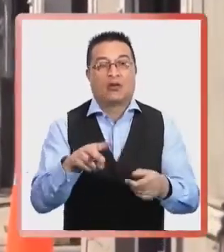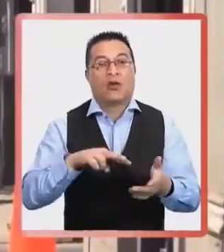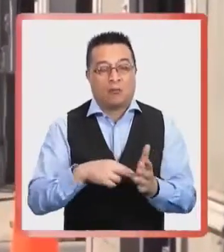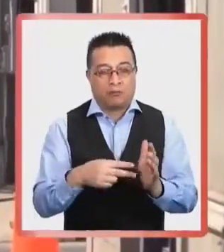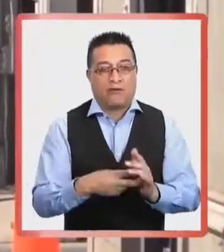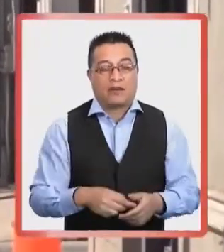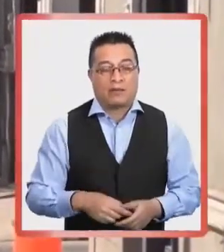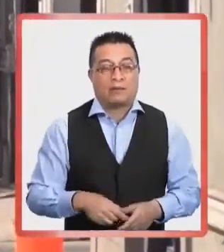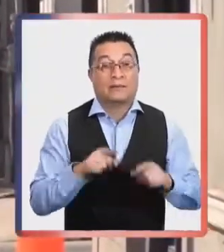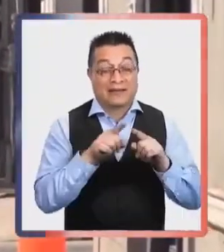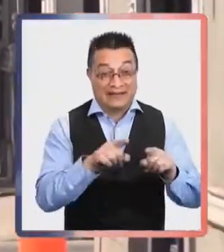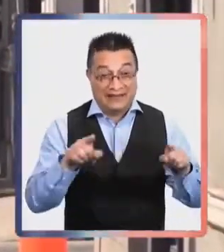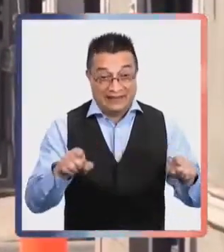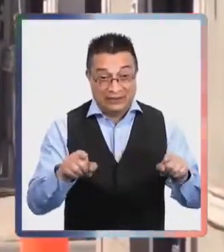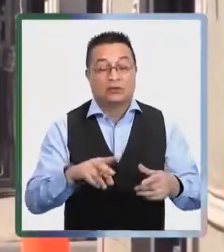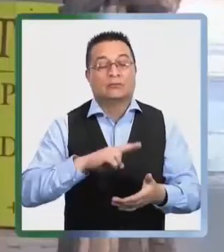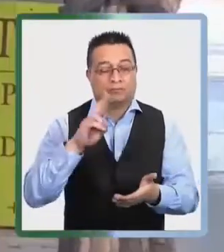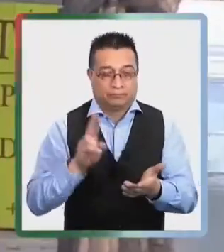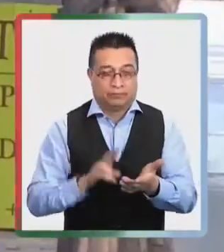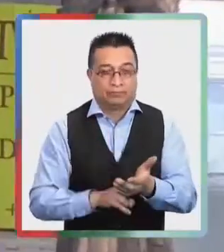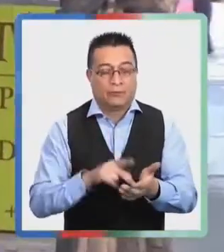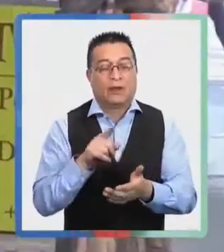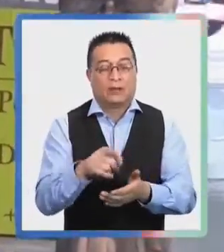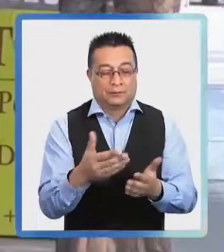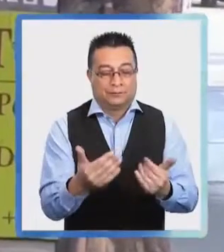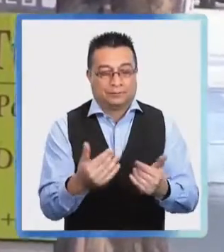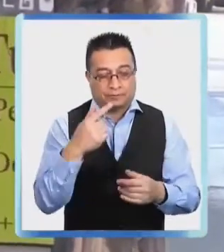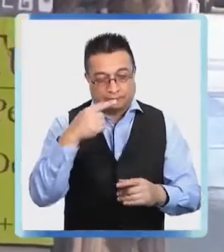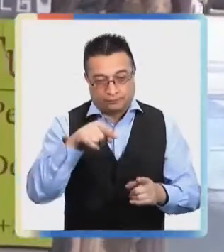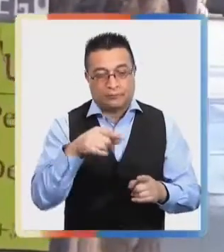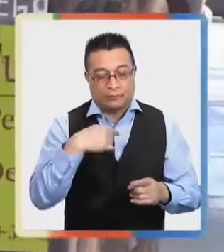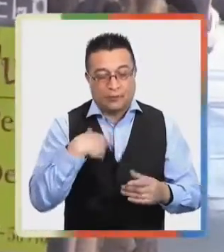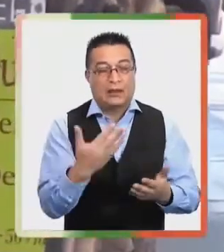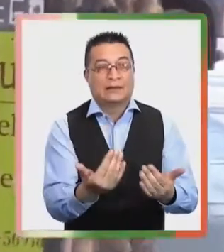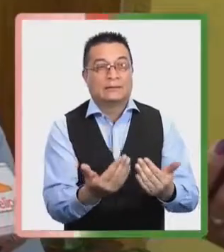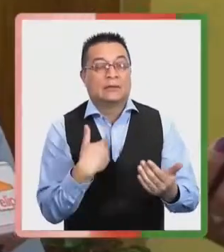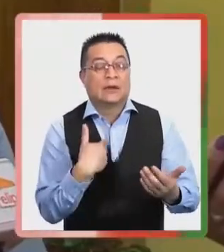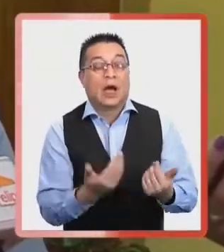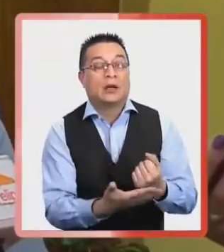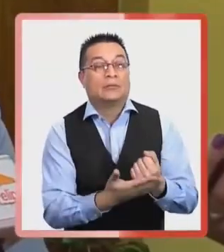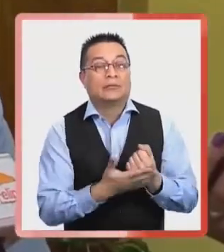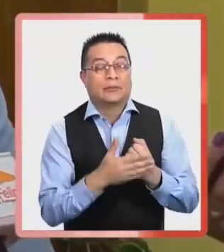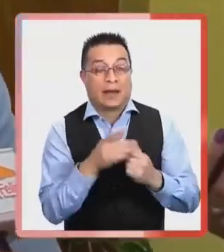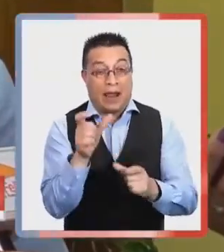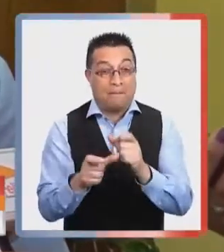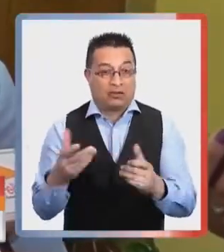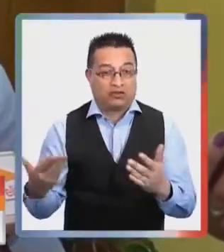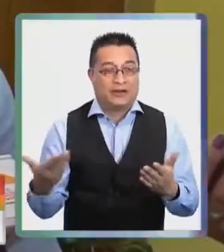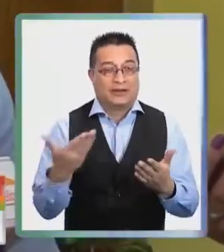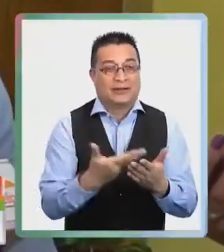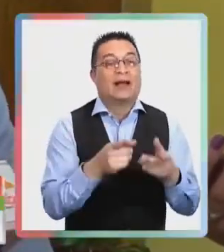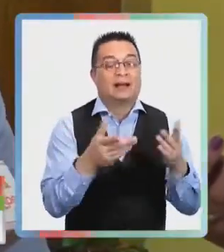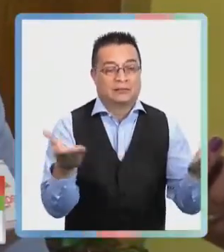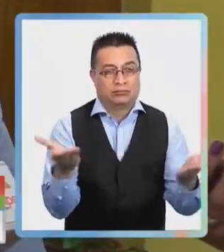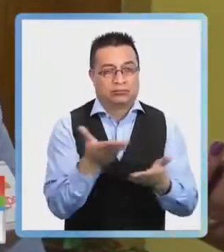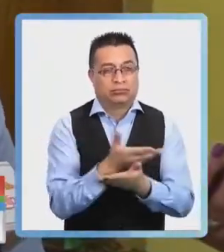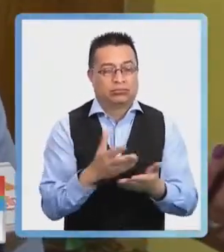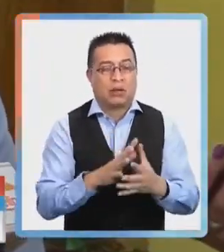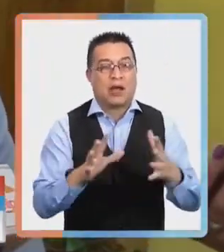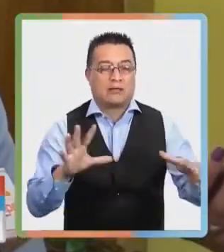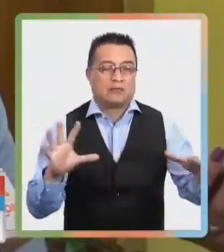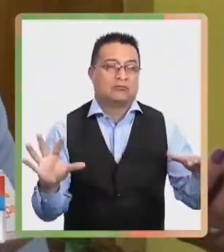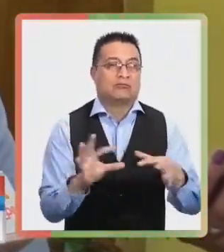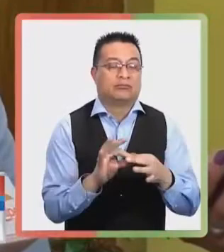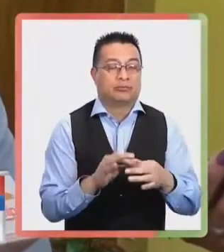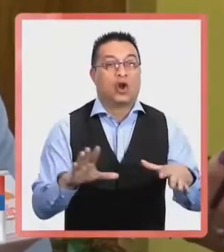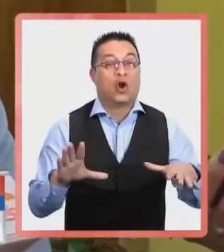personas y sus problemas. Son ellos los que en definitiva reciben requerimientos por parte de la población, reciben también y tienen una relación mucho